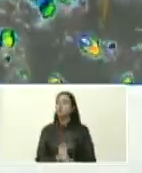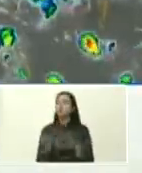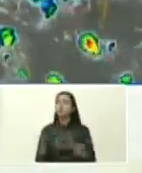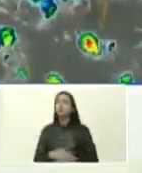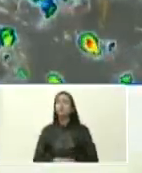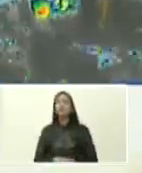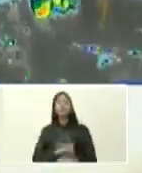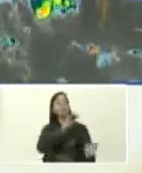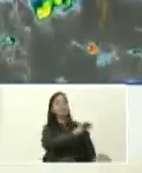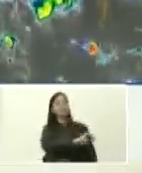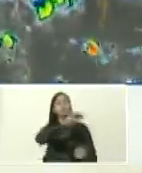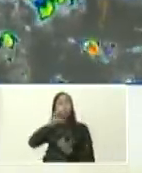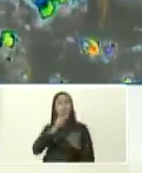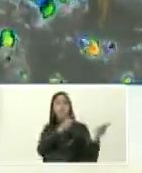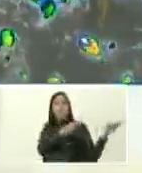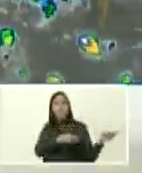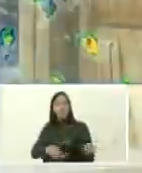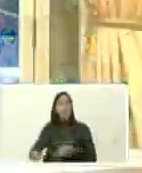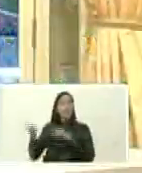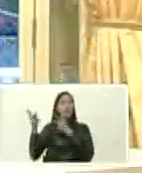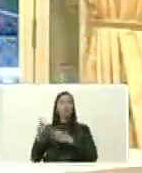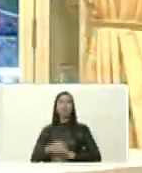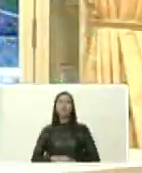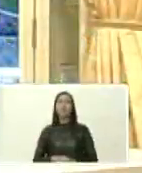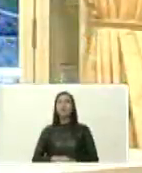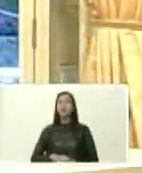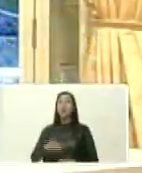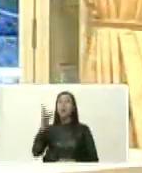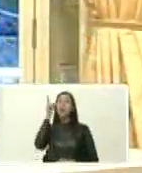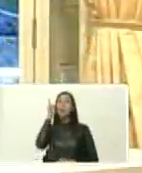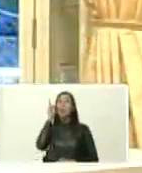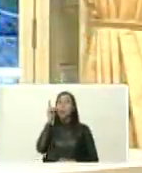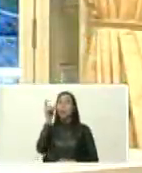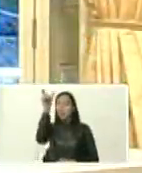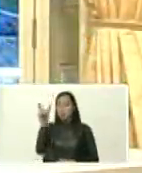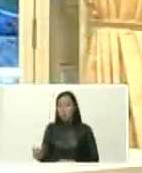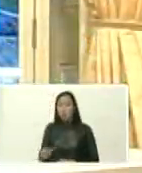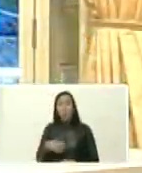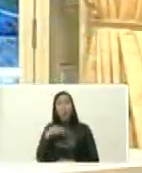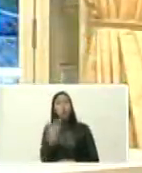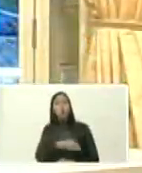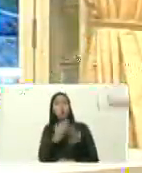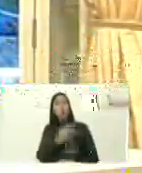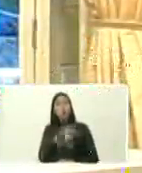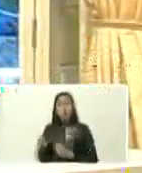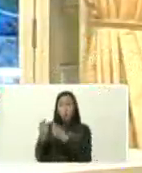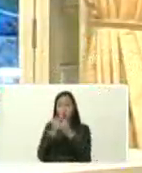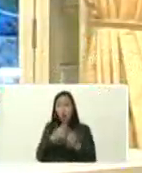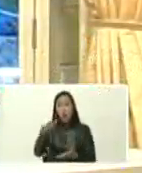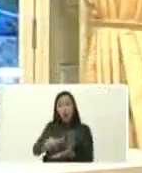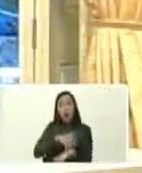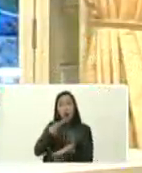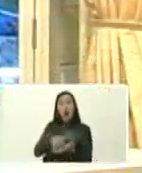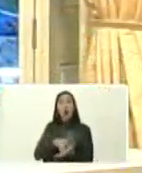Bueno, bienvenido, señora vicepresidenta, señor ministro de Agricultura,